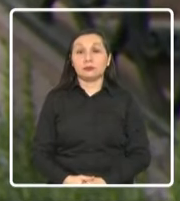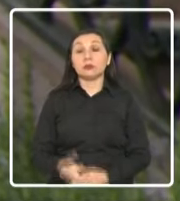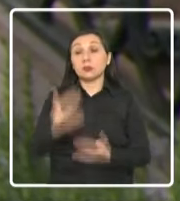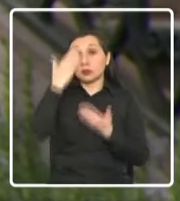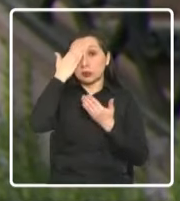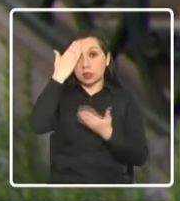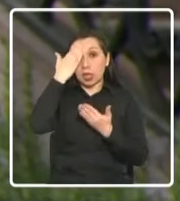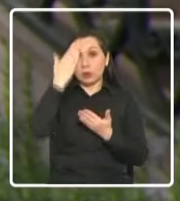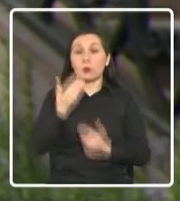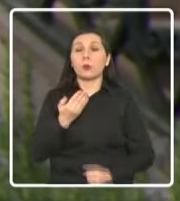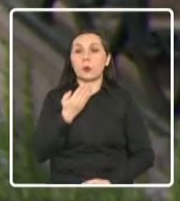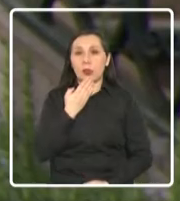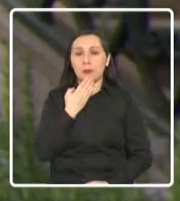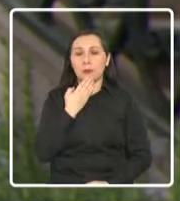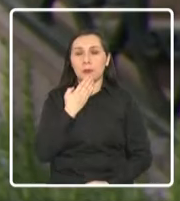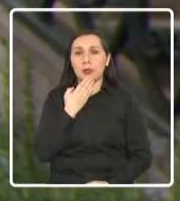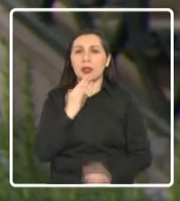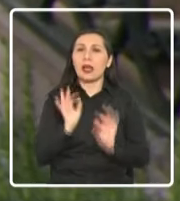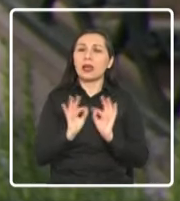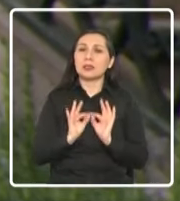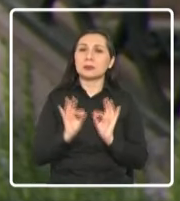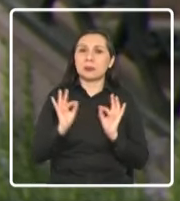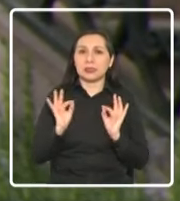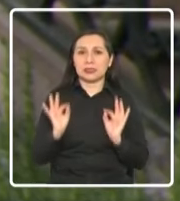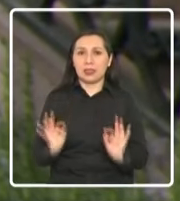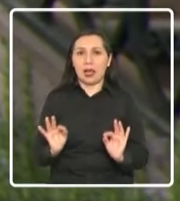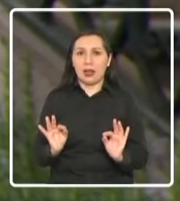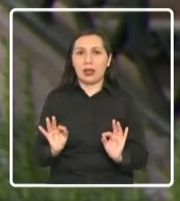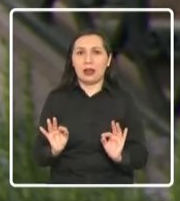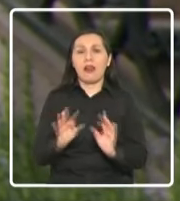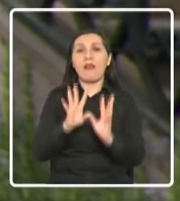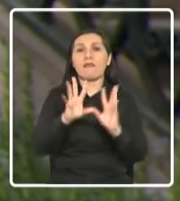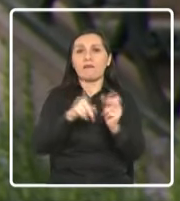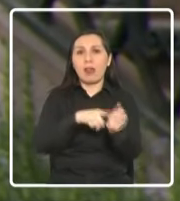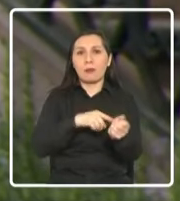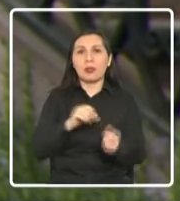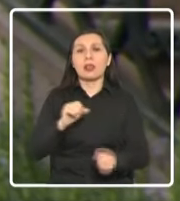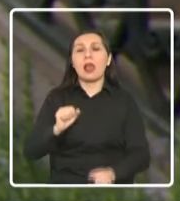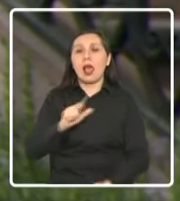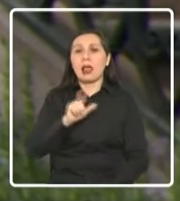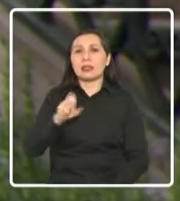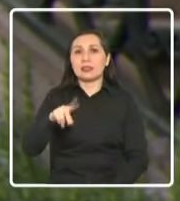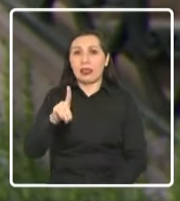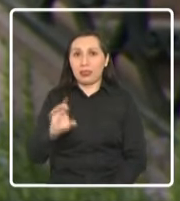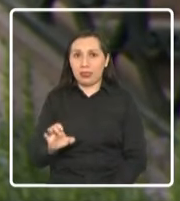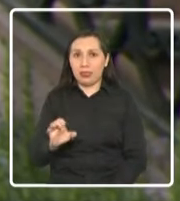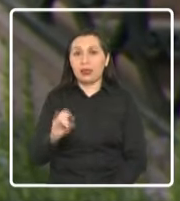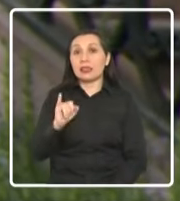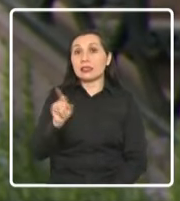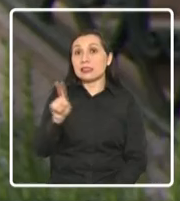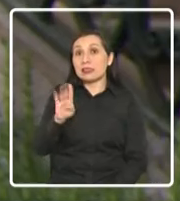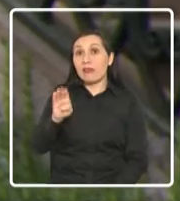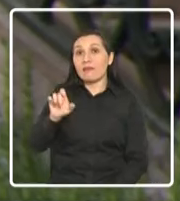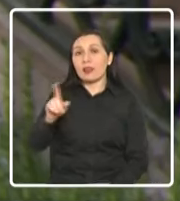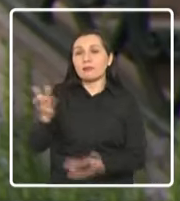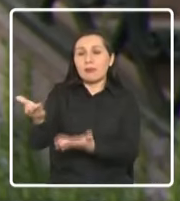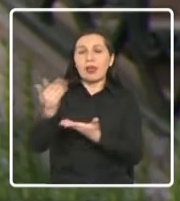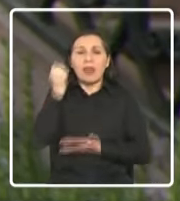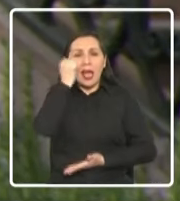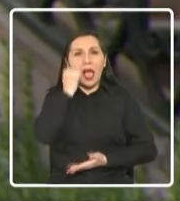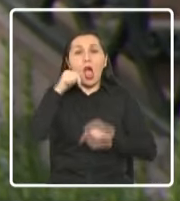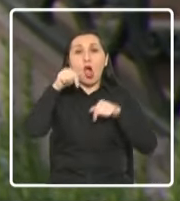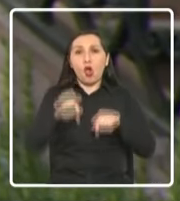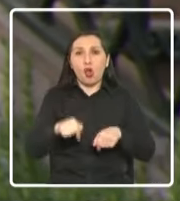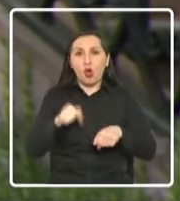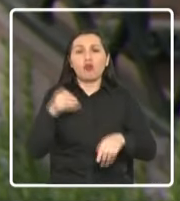Saludo también de manera especial a la familia Allende. Isabel nos manda sus cariños, está